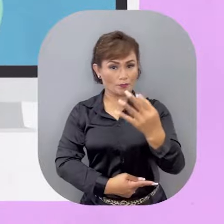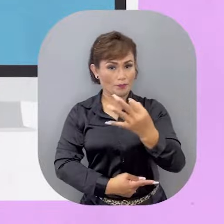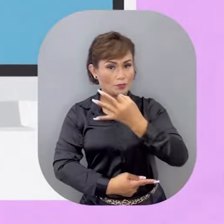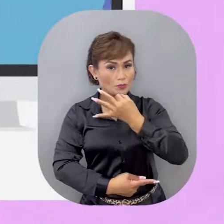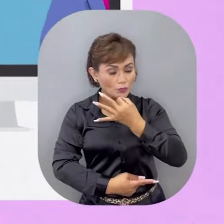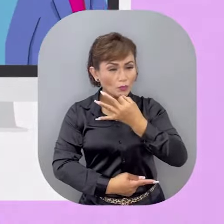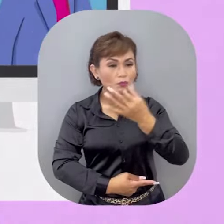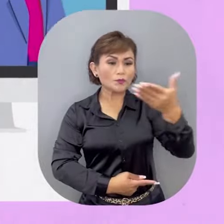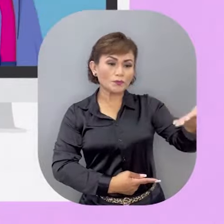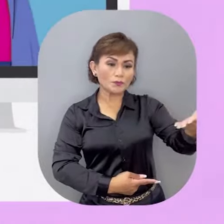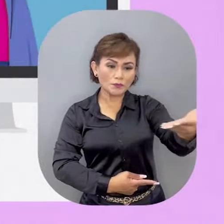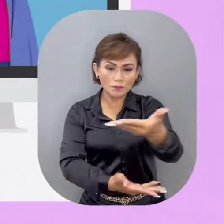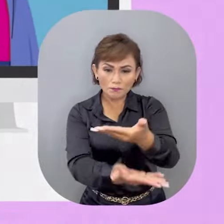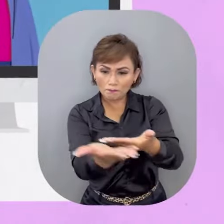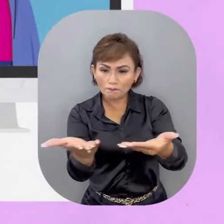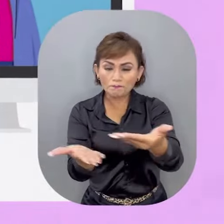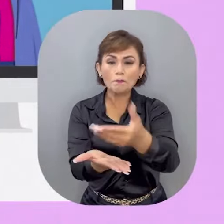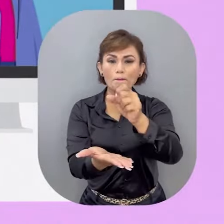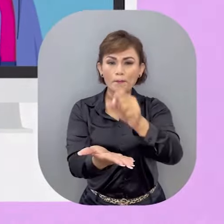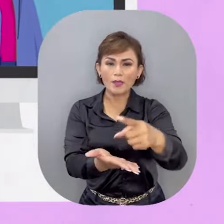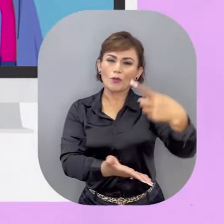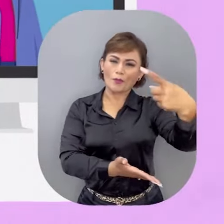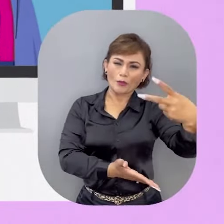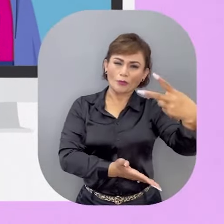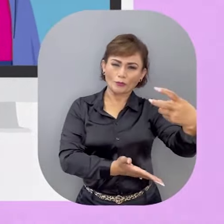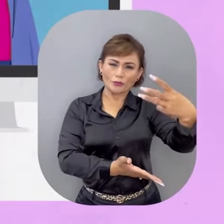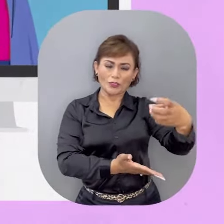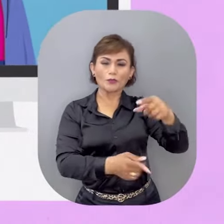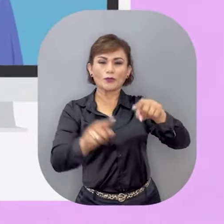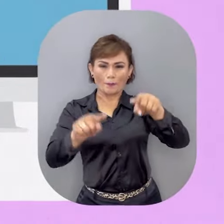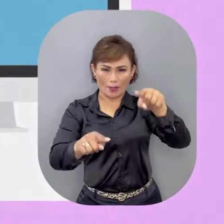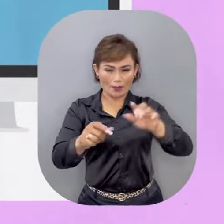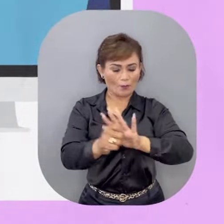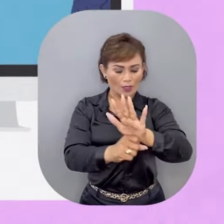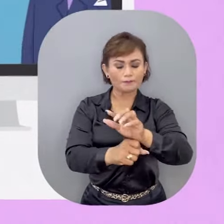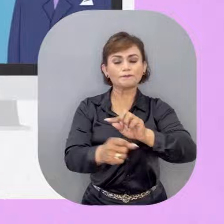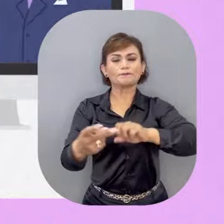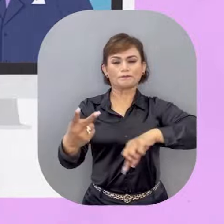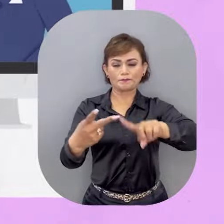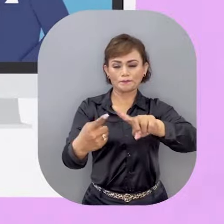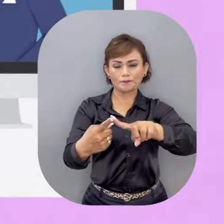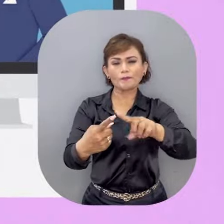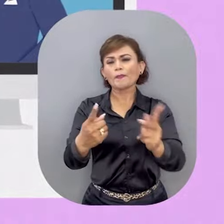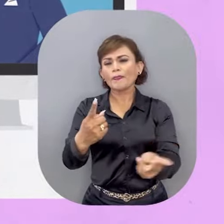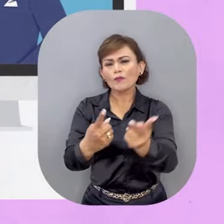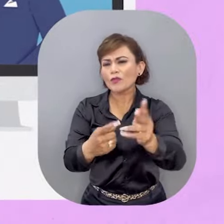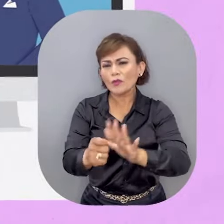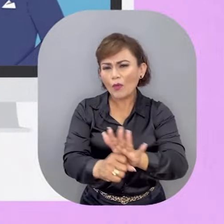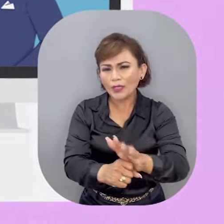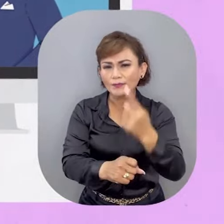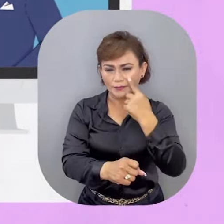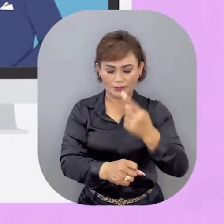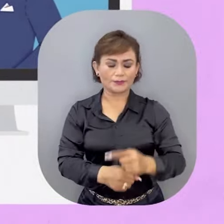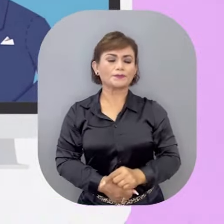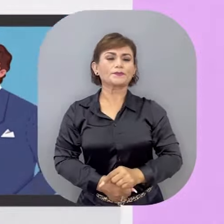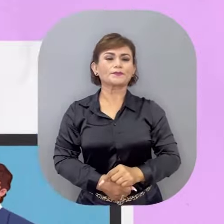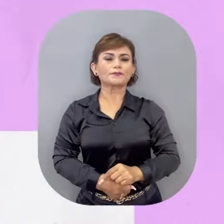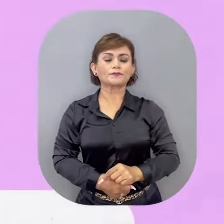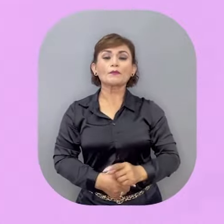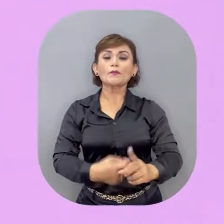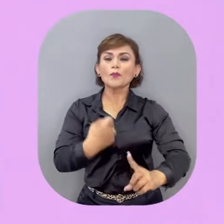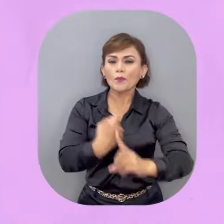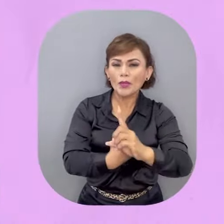tendrá hasta 2 minutos para responder en una ronda de participación y en el mismo orden de su presentación. Las preguntas serán